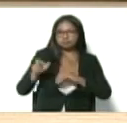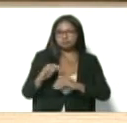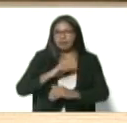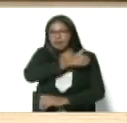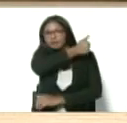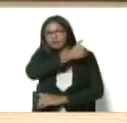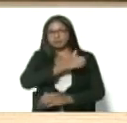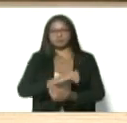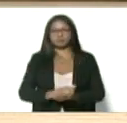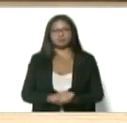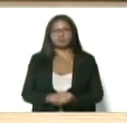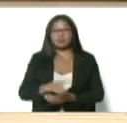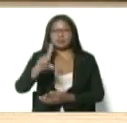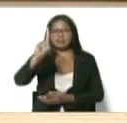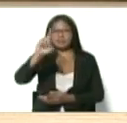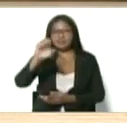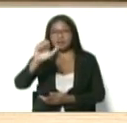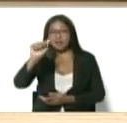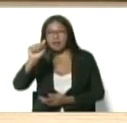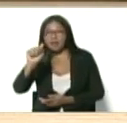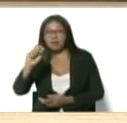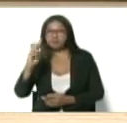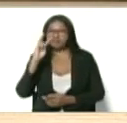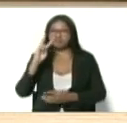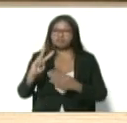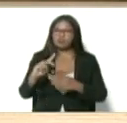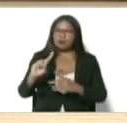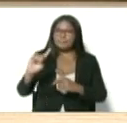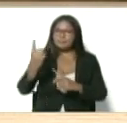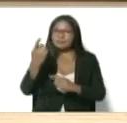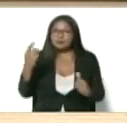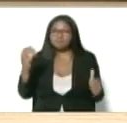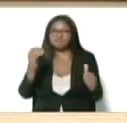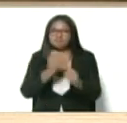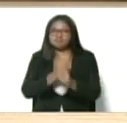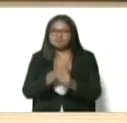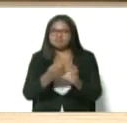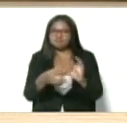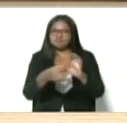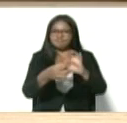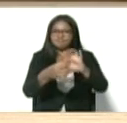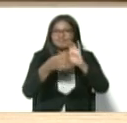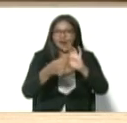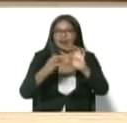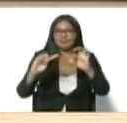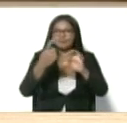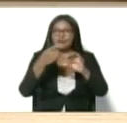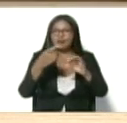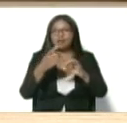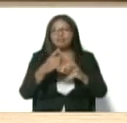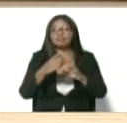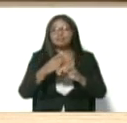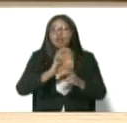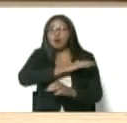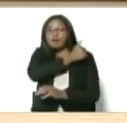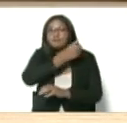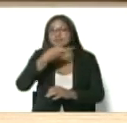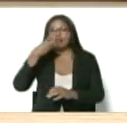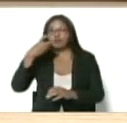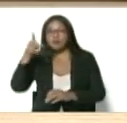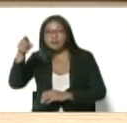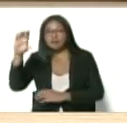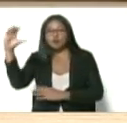la dea se configuró en la principal aliada de los jefes de los cárteles de la droga colombiano